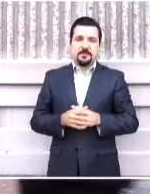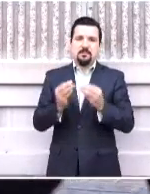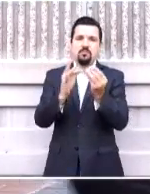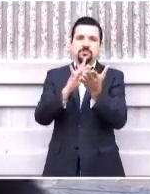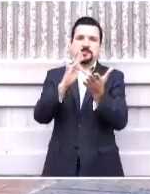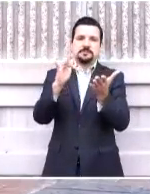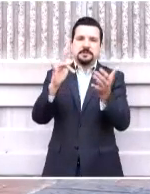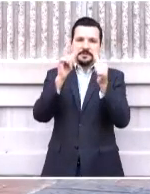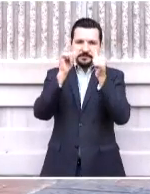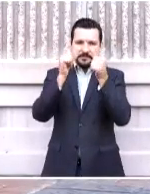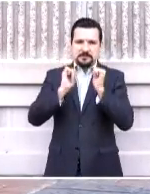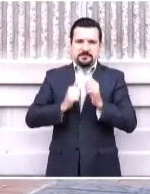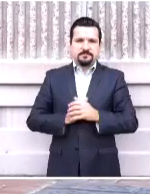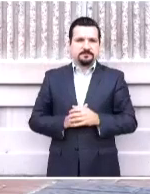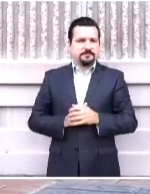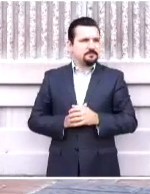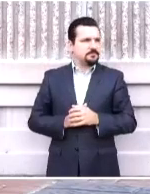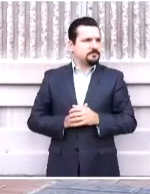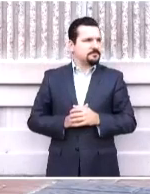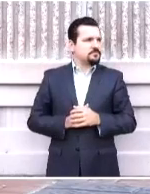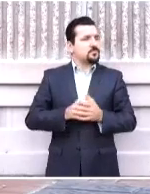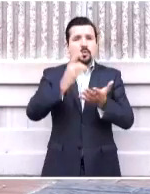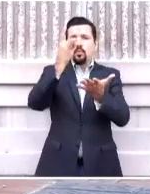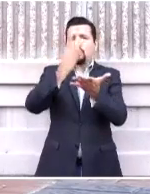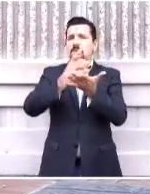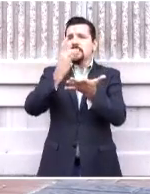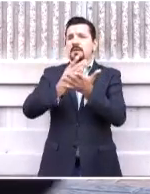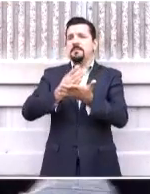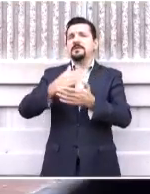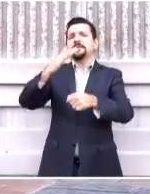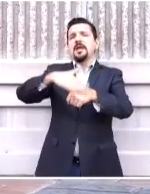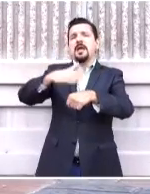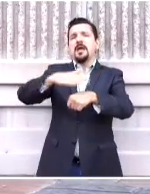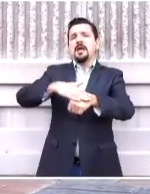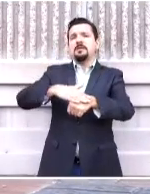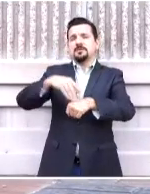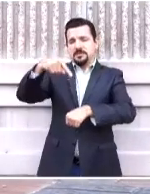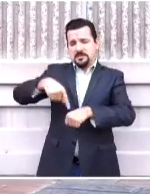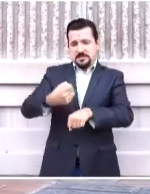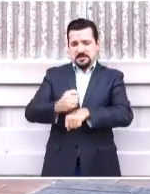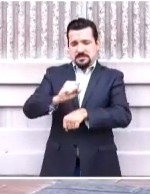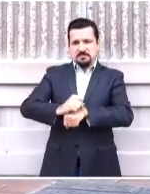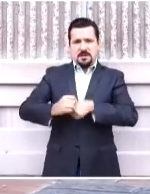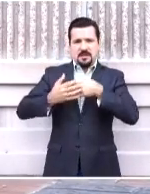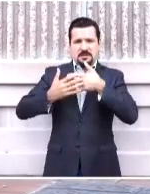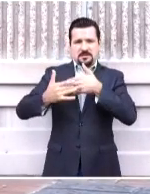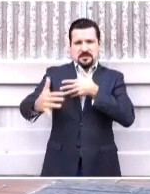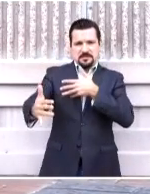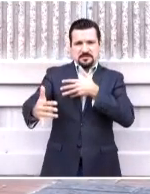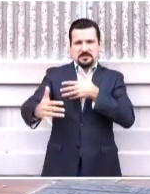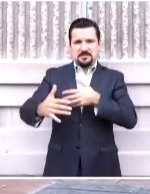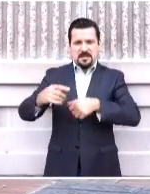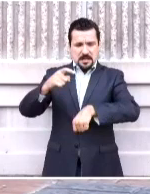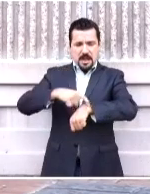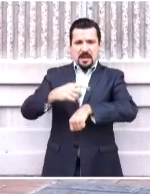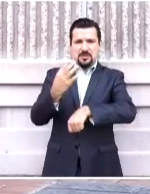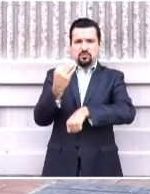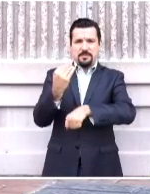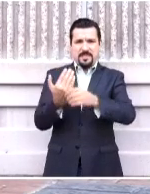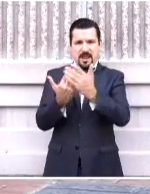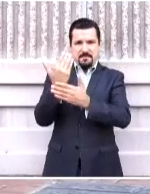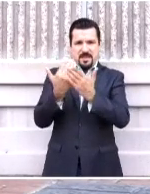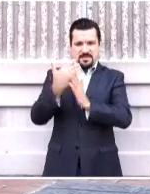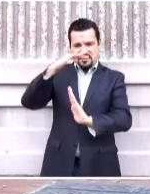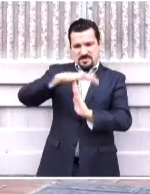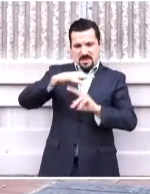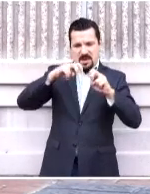Muchas gracias. Solamente para informarles que a partir de esta semana van a quedar la rueda de prensa a las 9 de la mañana